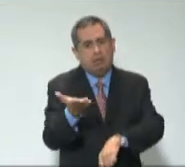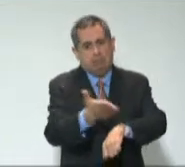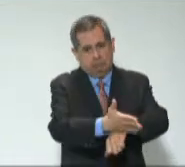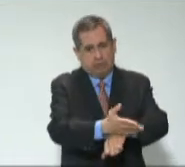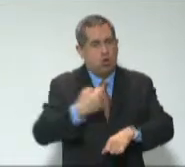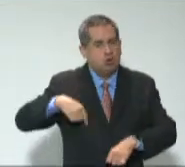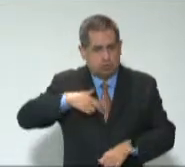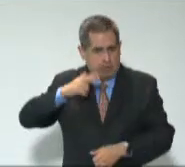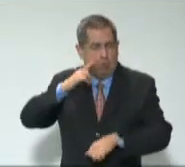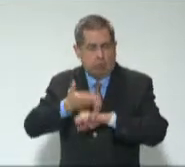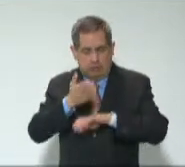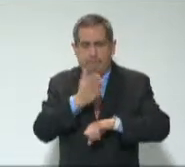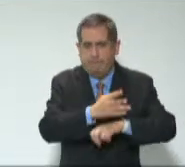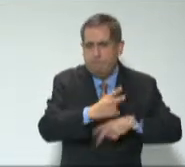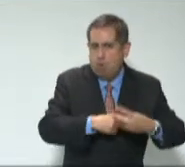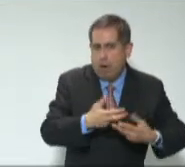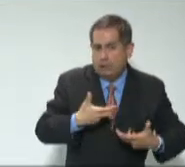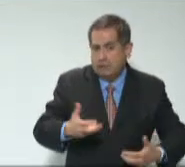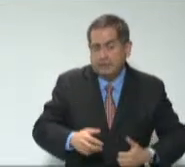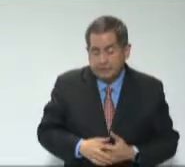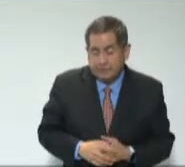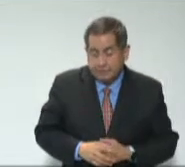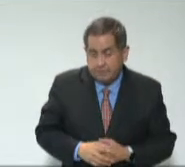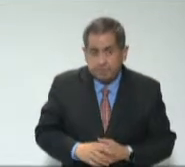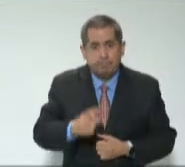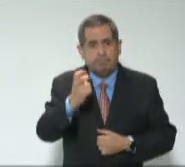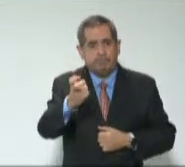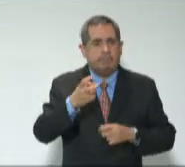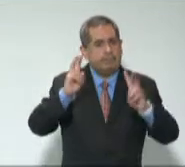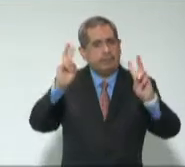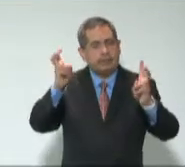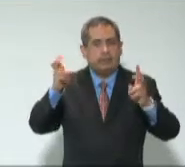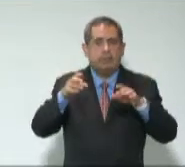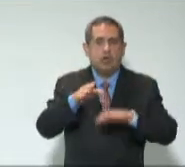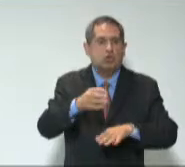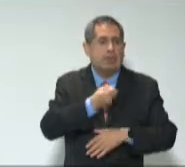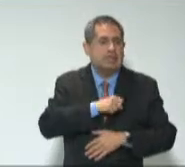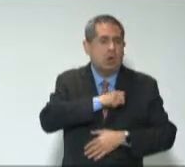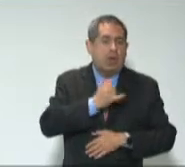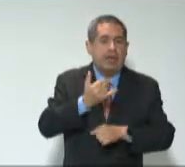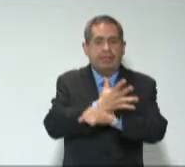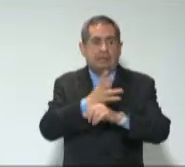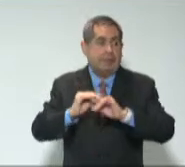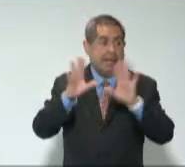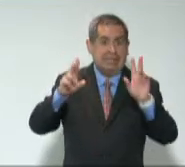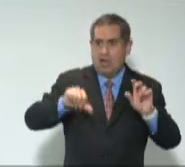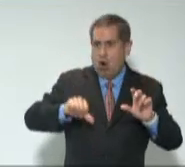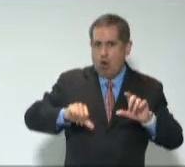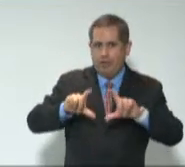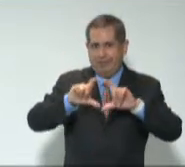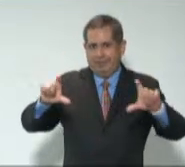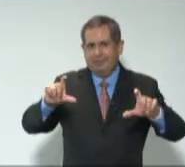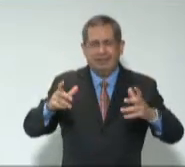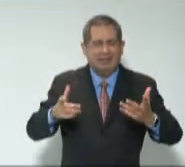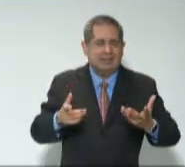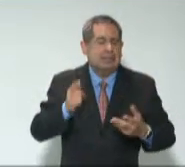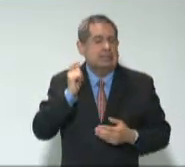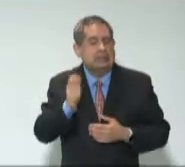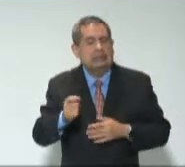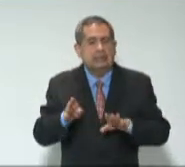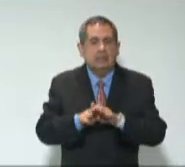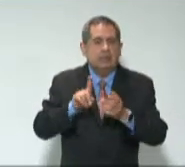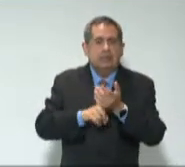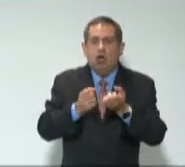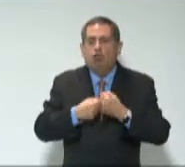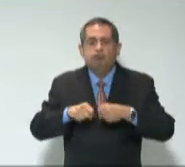caso procedan entonces eh yo creo que este tema de salud y transparencia tiene que ver con con una